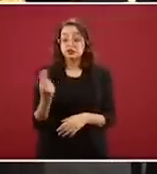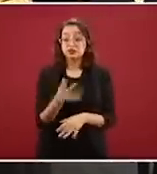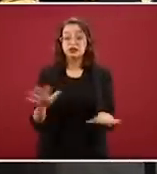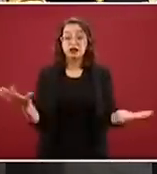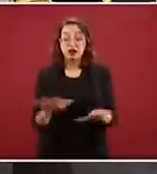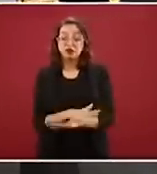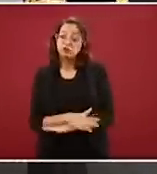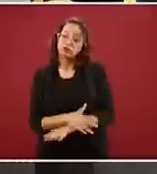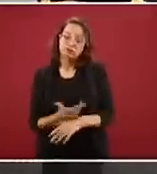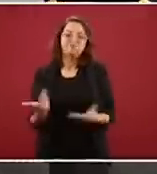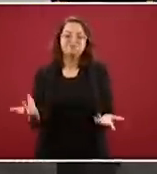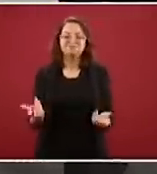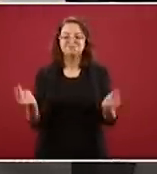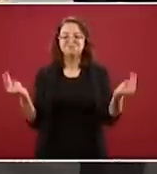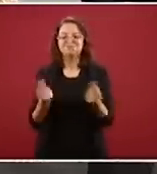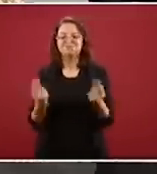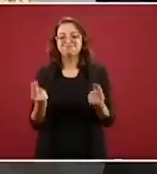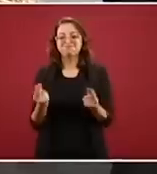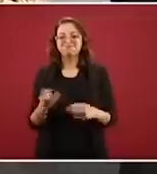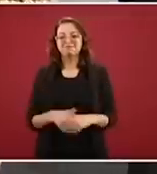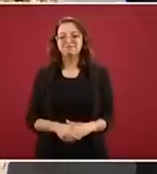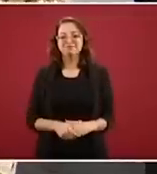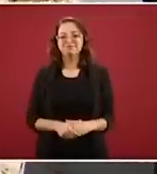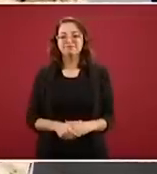haber cambios.